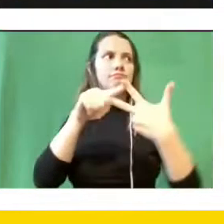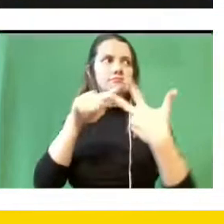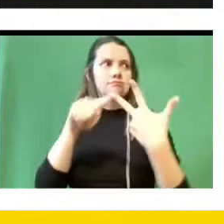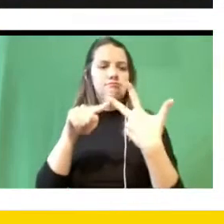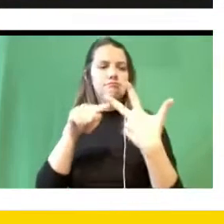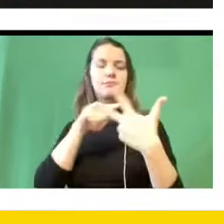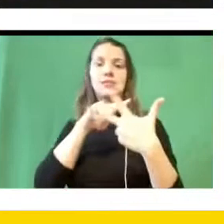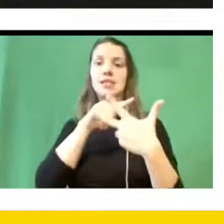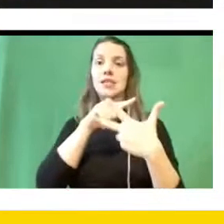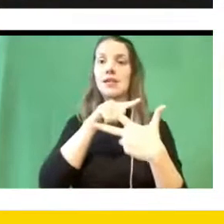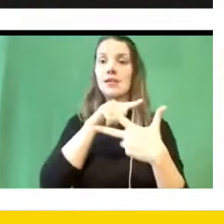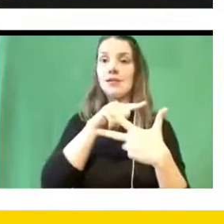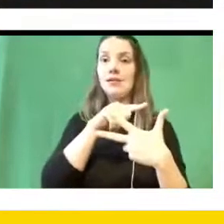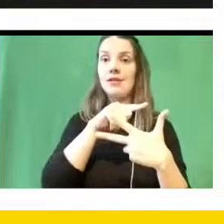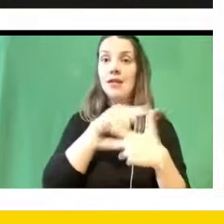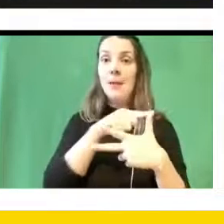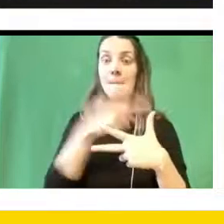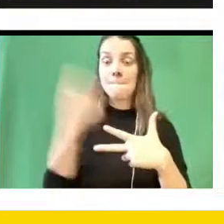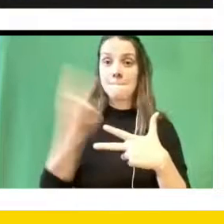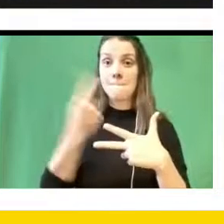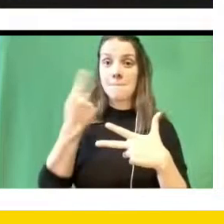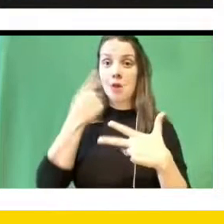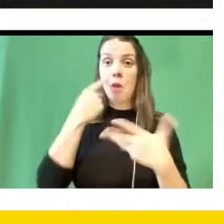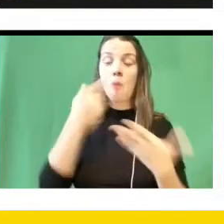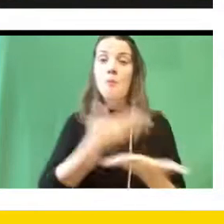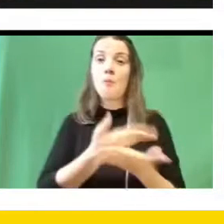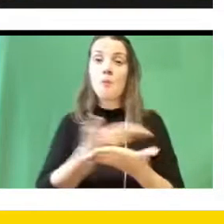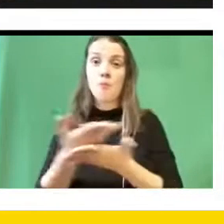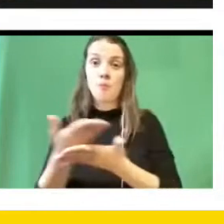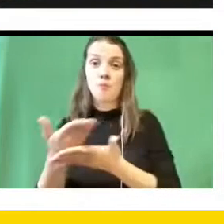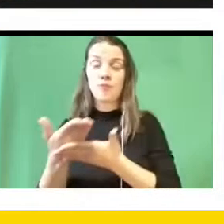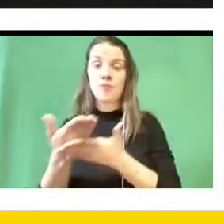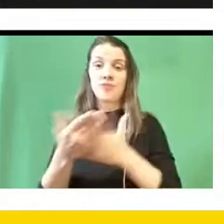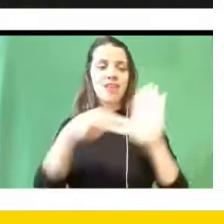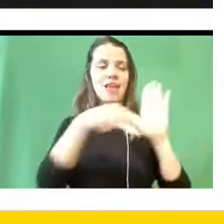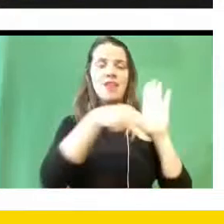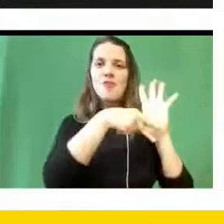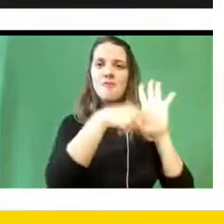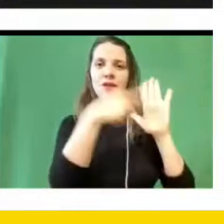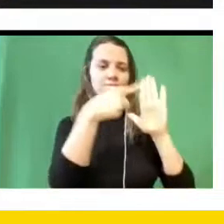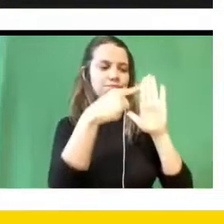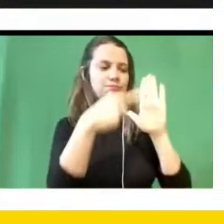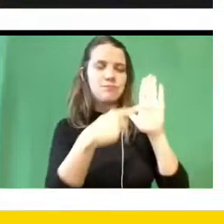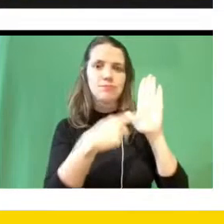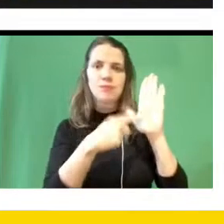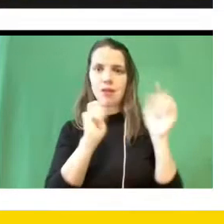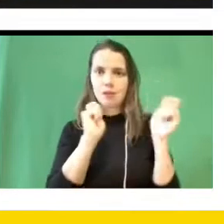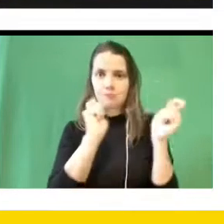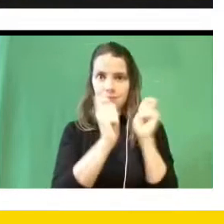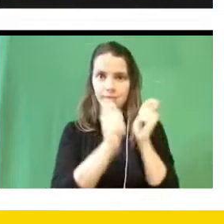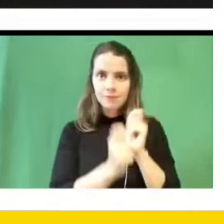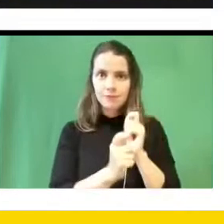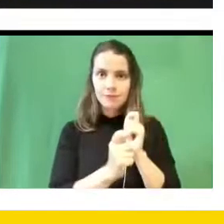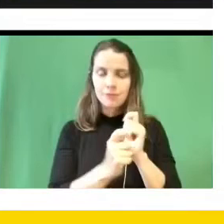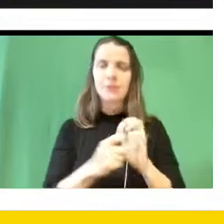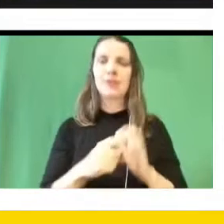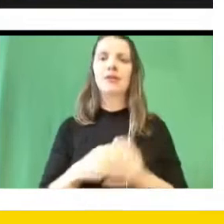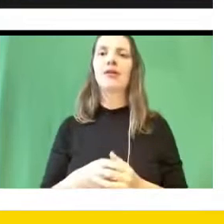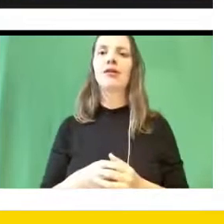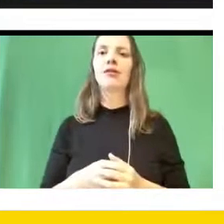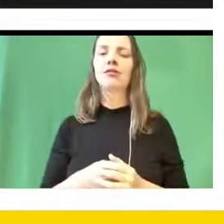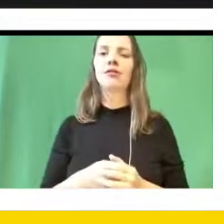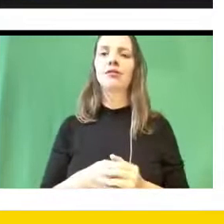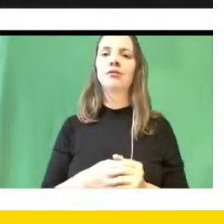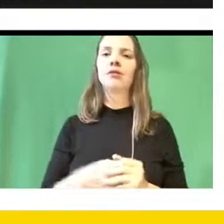de presentarles, en el fondo, tres cambios normativos que de alguna manera van llevando al objetivo de la presentación.